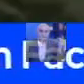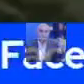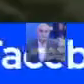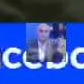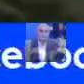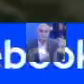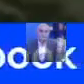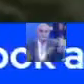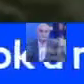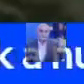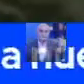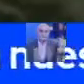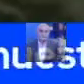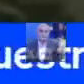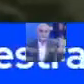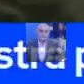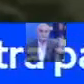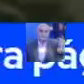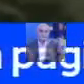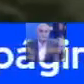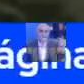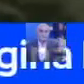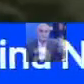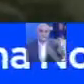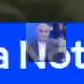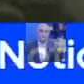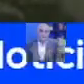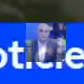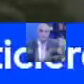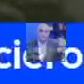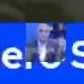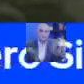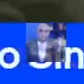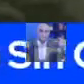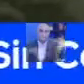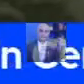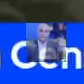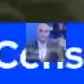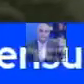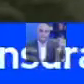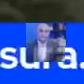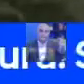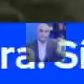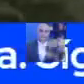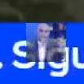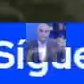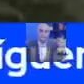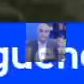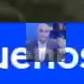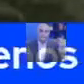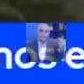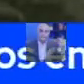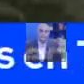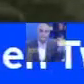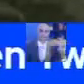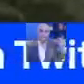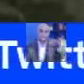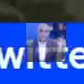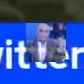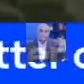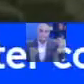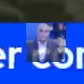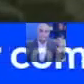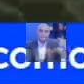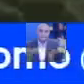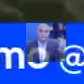larga con el transcurso de los días y en cuanto más nos acerquemos, obviamente, a la fecha de la cumbre programada para